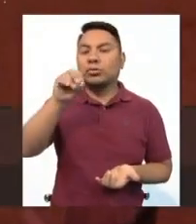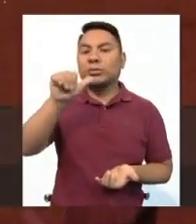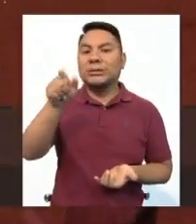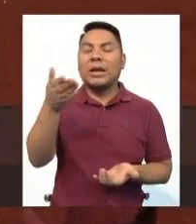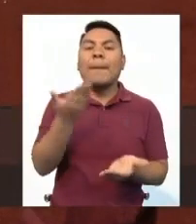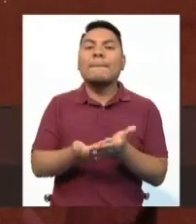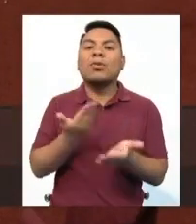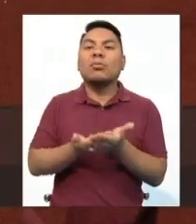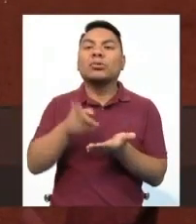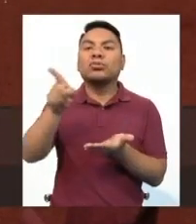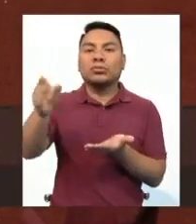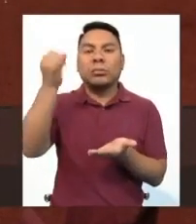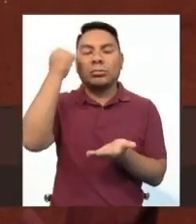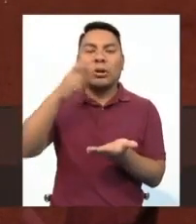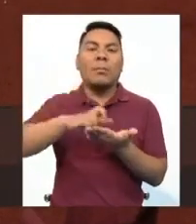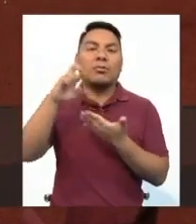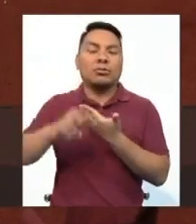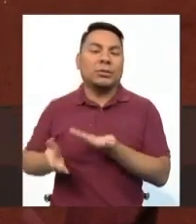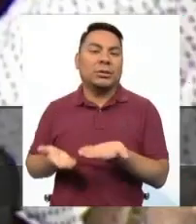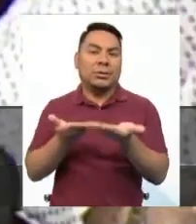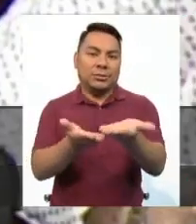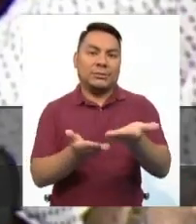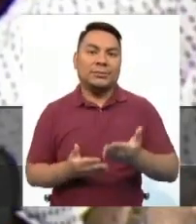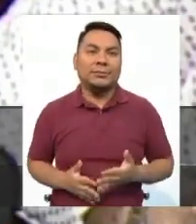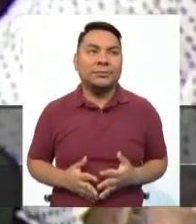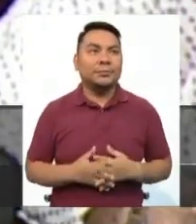ha propuesto justamente este proyecto.